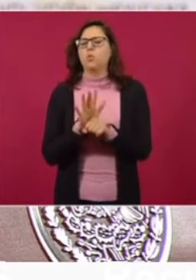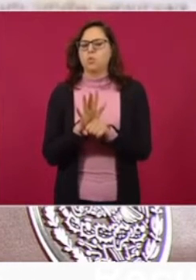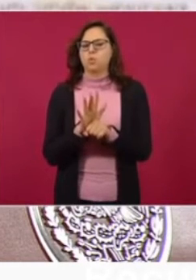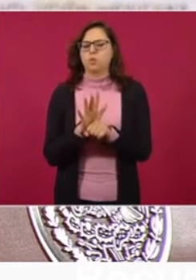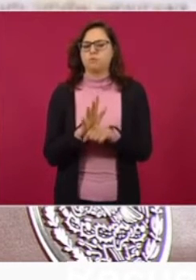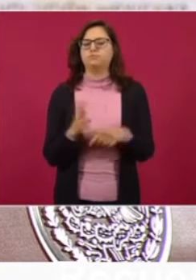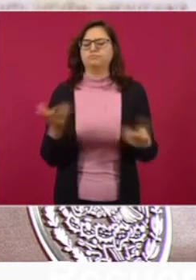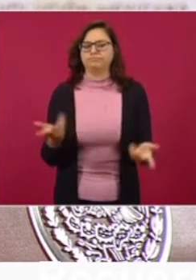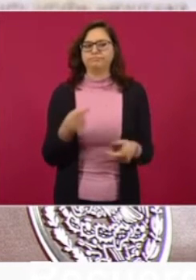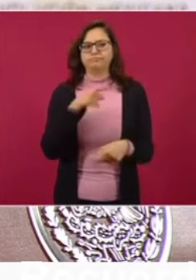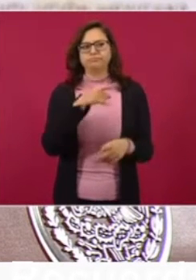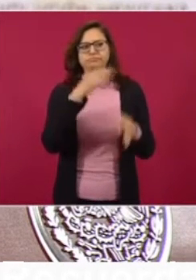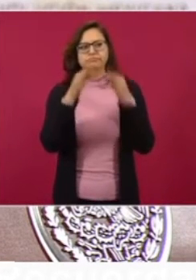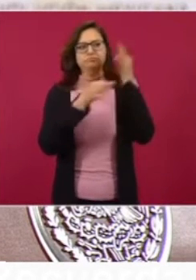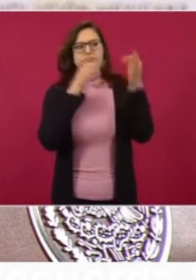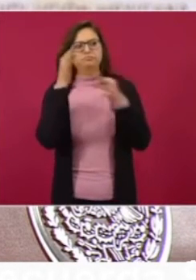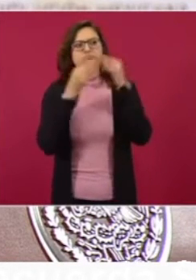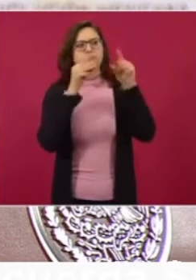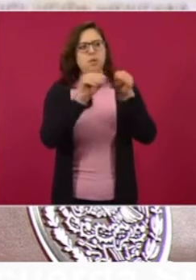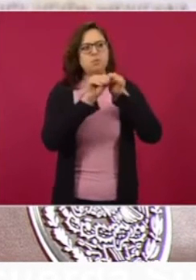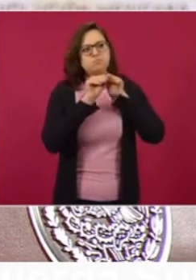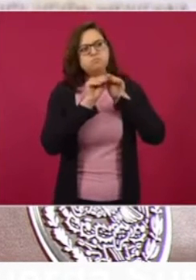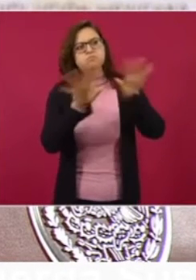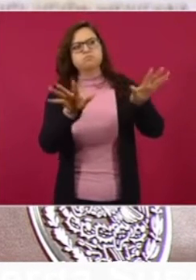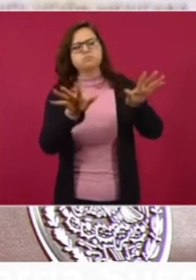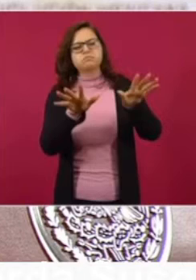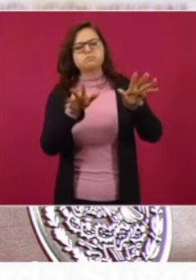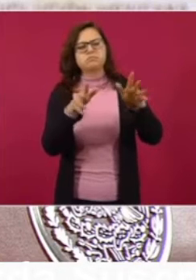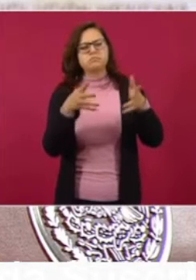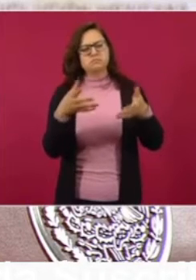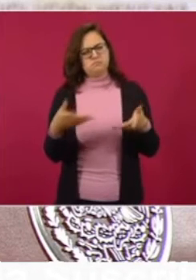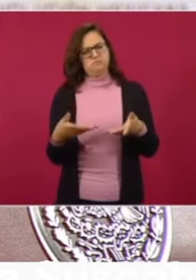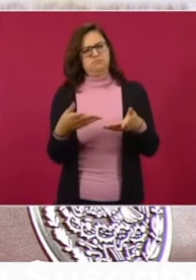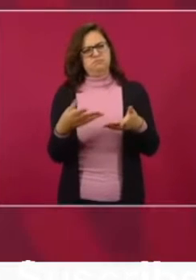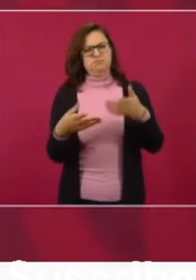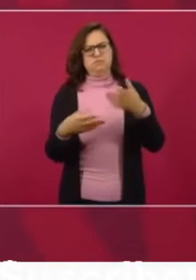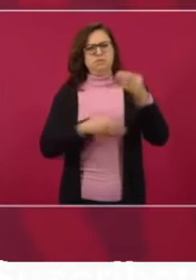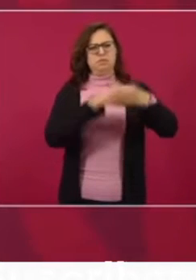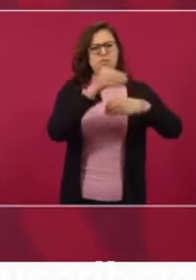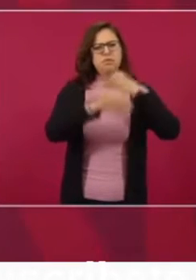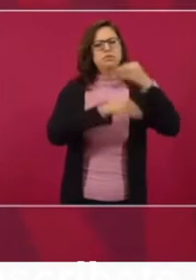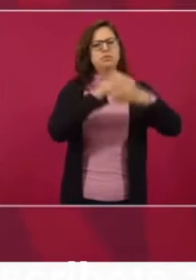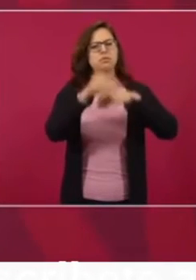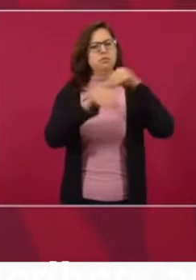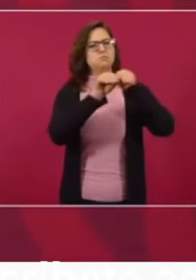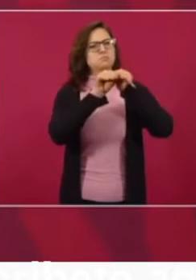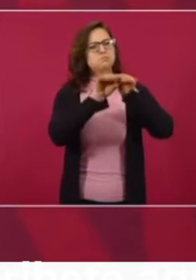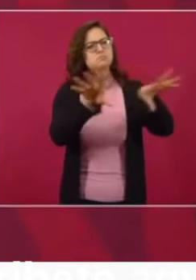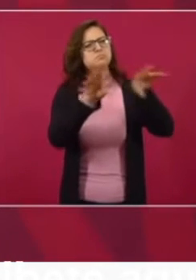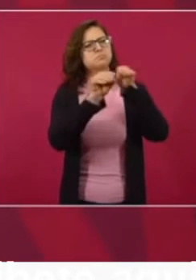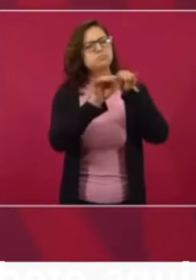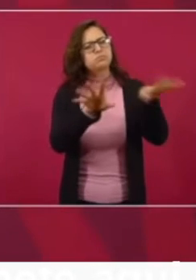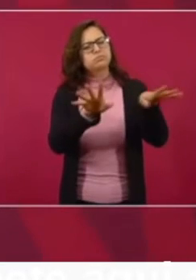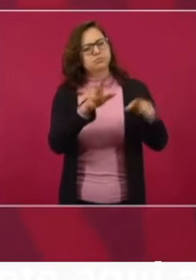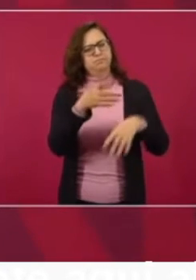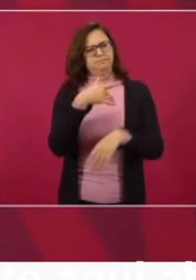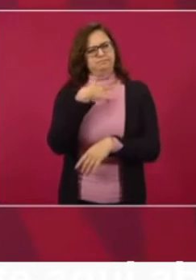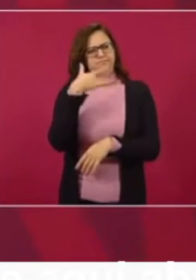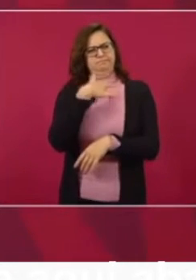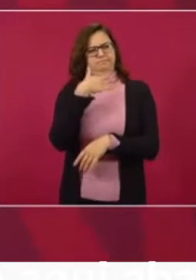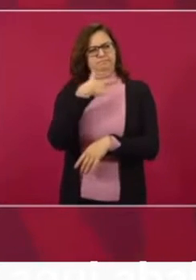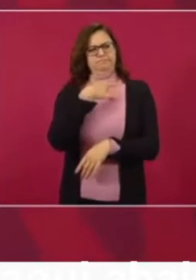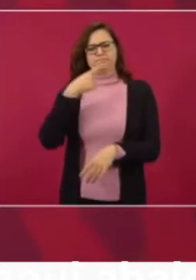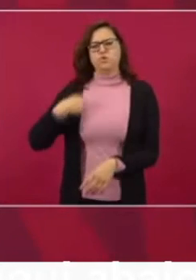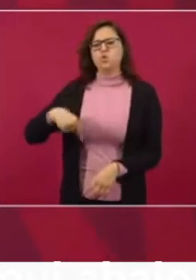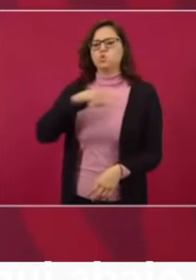en medios y es importante que se conozca nuestra postura como